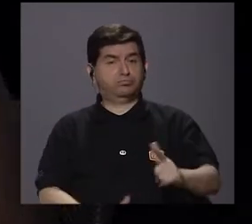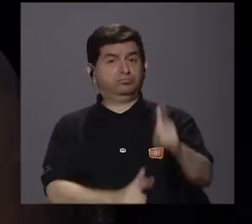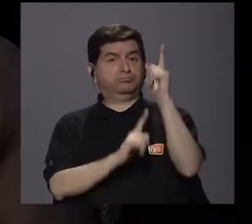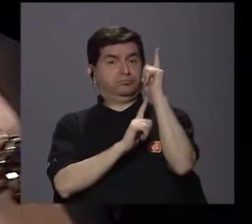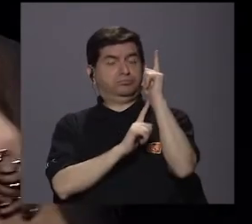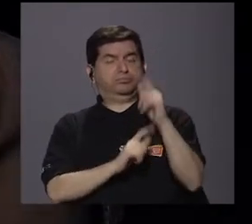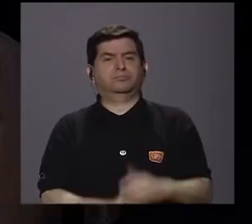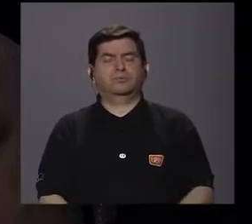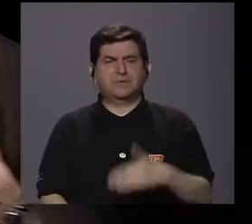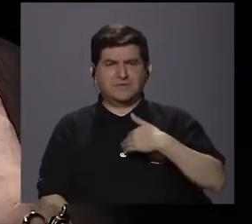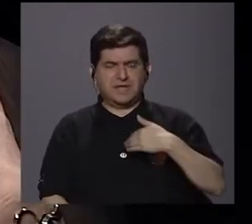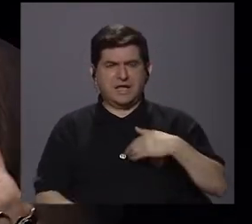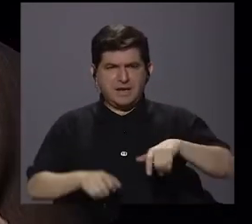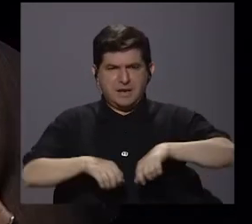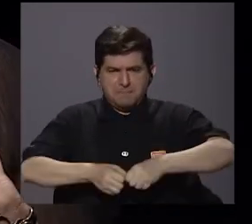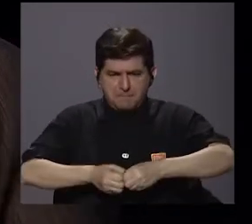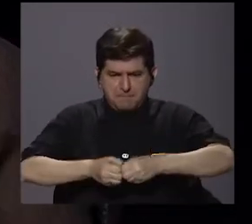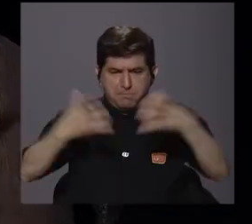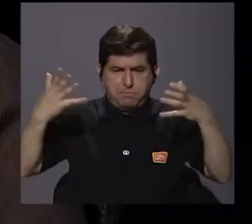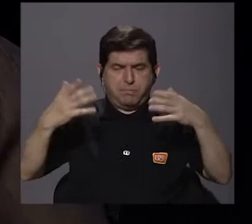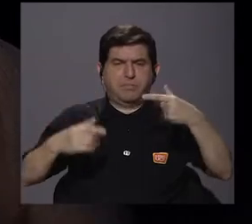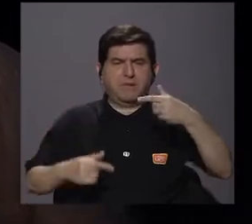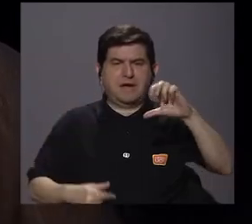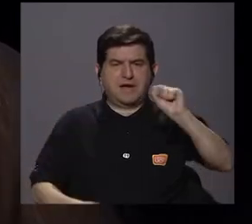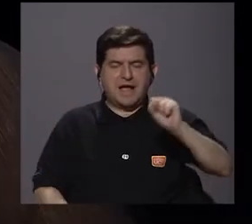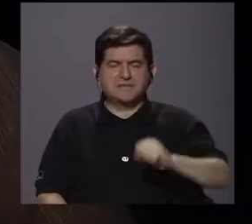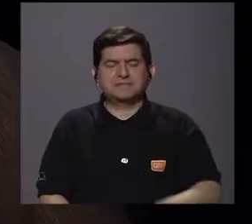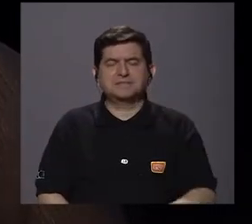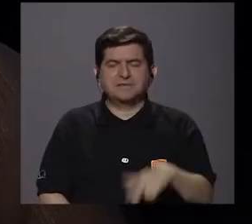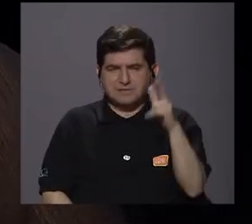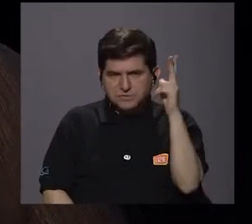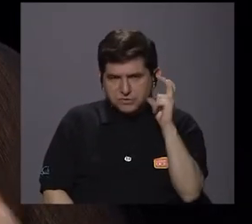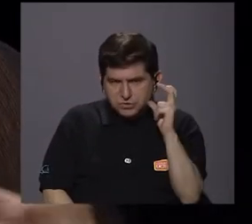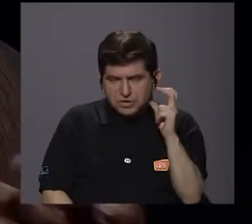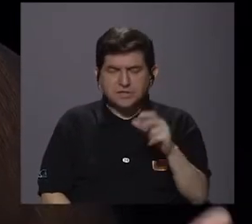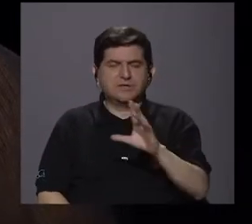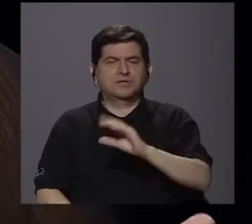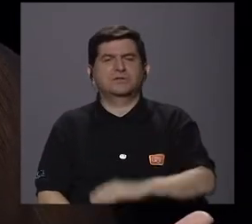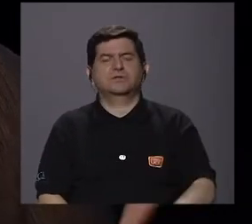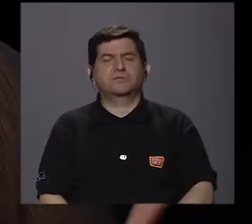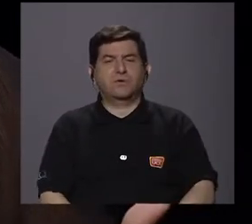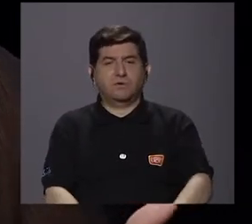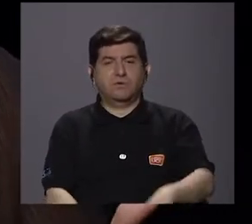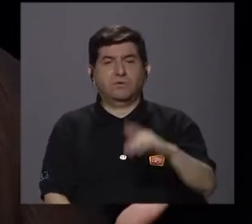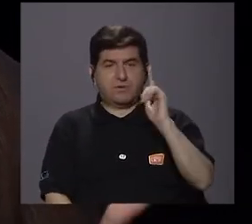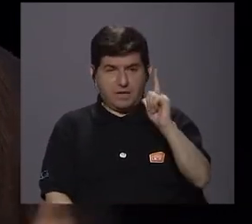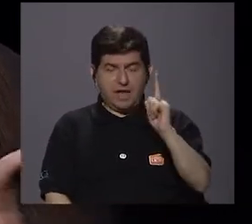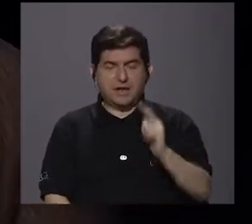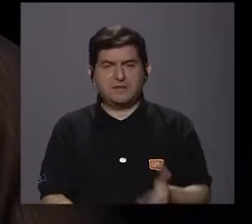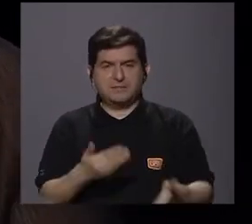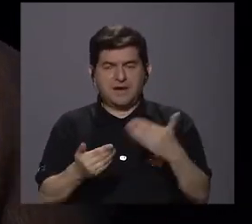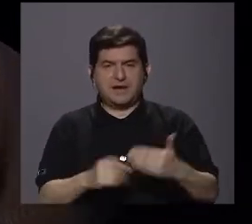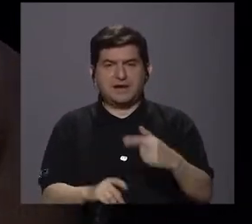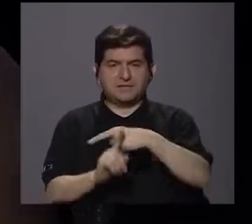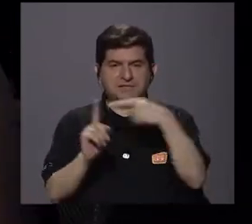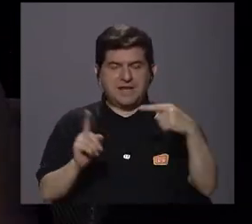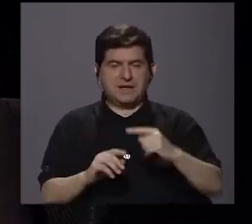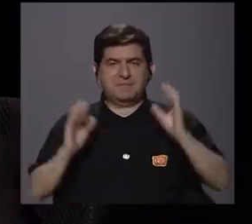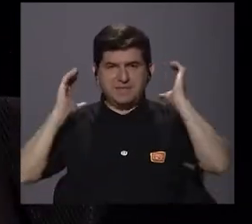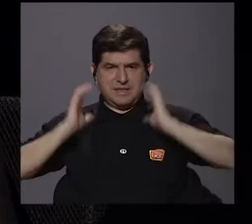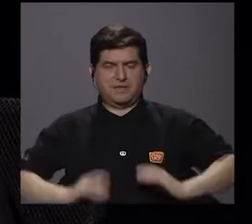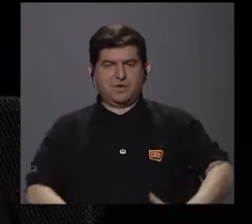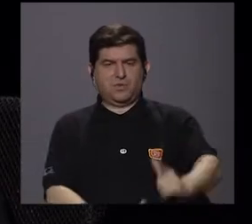armados. Andan bombas de gas, bombas de sonido, el arma, que es casi la mitad del cuerpo de